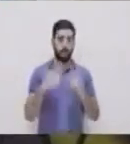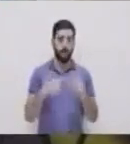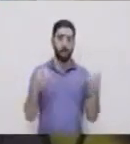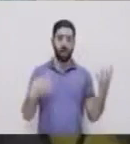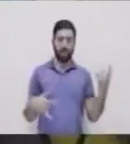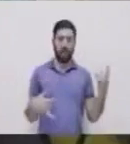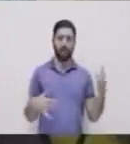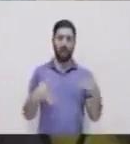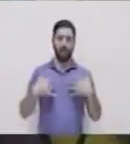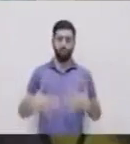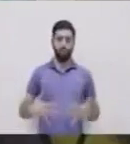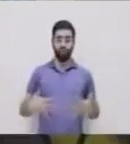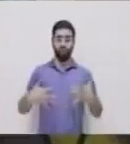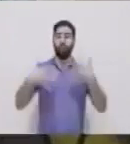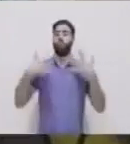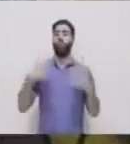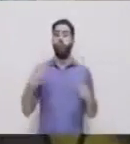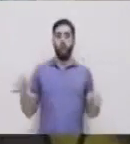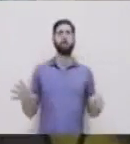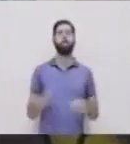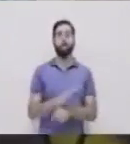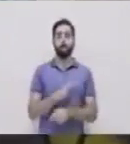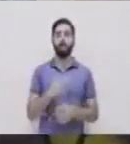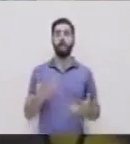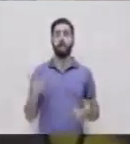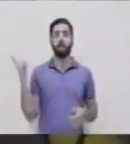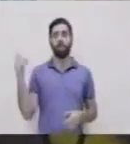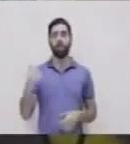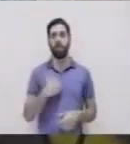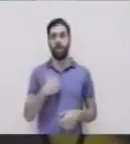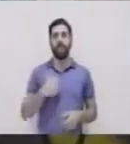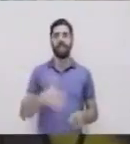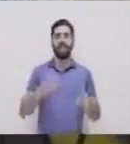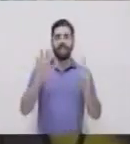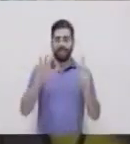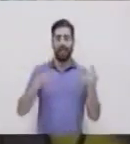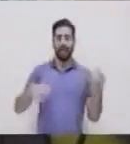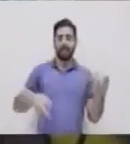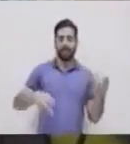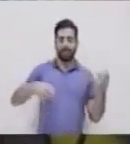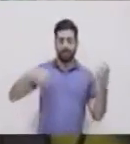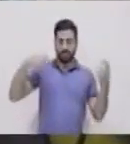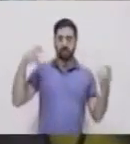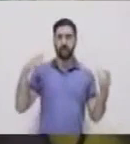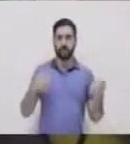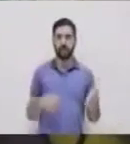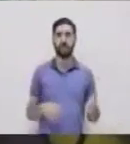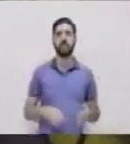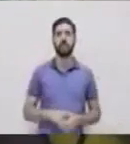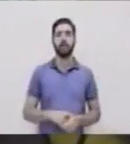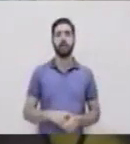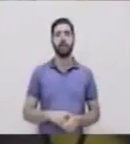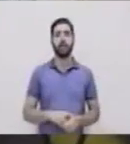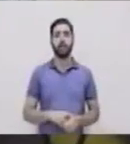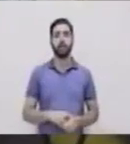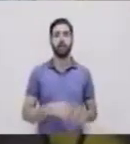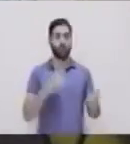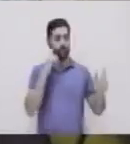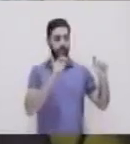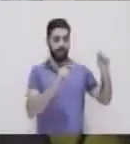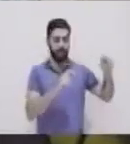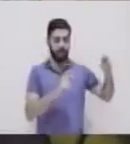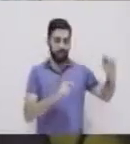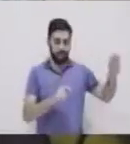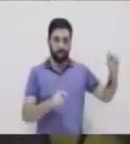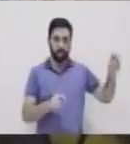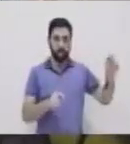guitarra vibra toda. La guitarra está compuesta de 6 cuerdas y sus respectivos afinadores en el mástil, y hoy pues va a